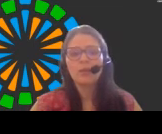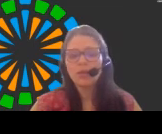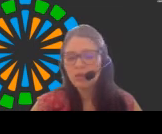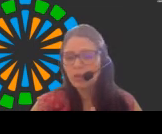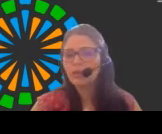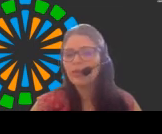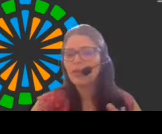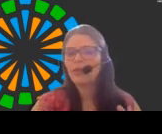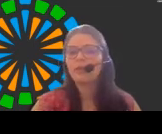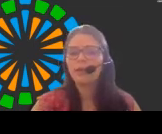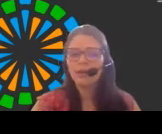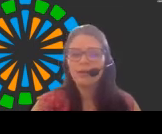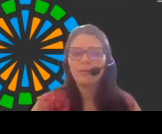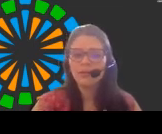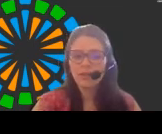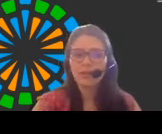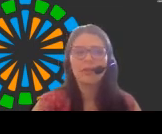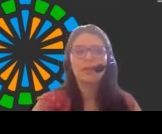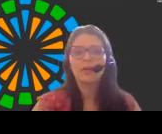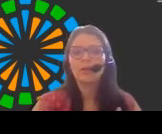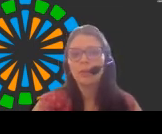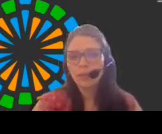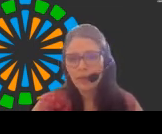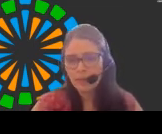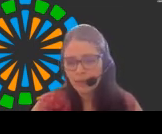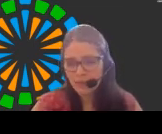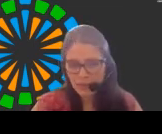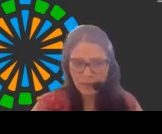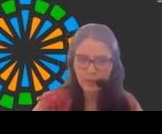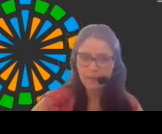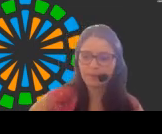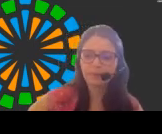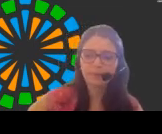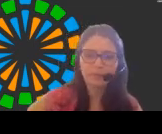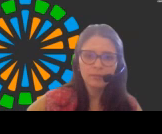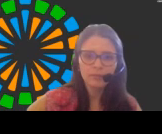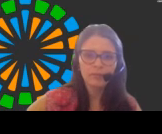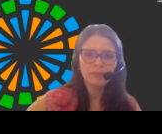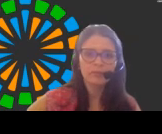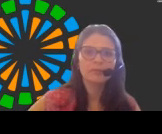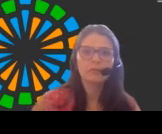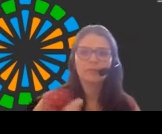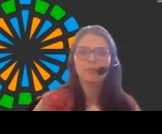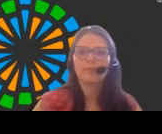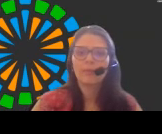es cuestión de indagar de investigar cómo podríamos hacerlo